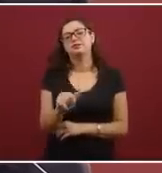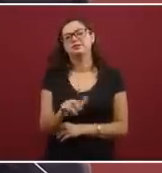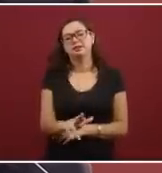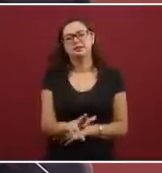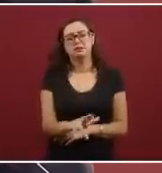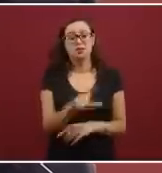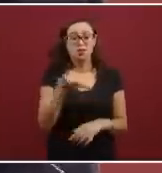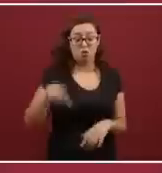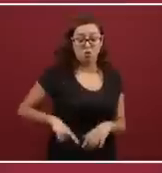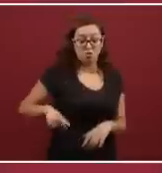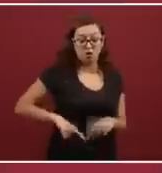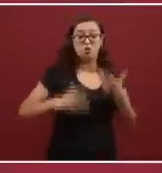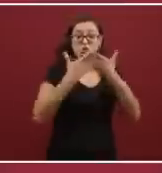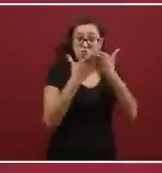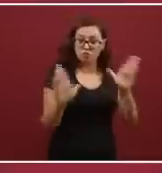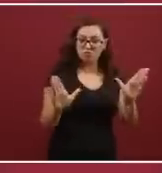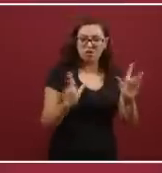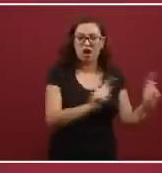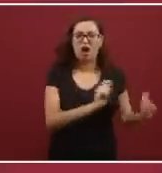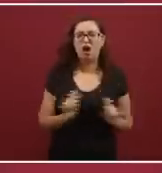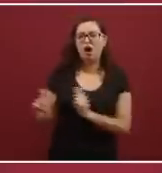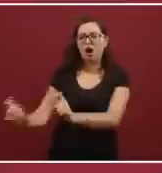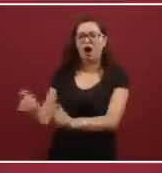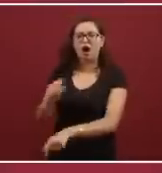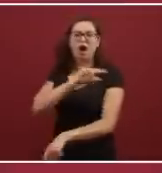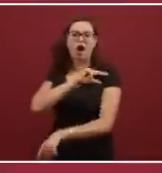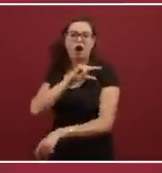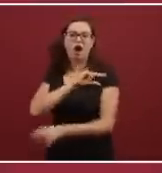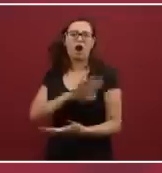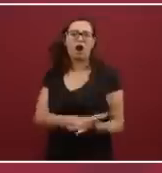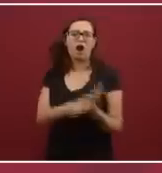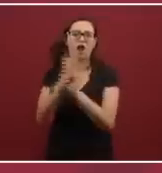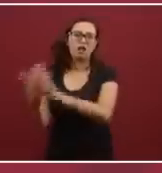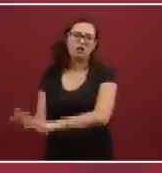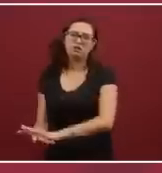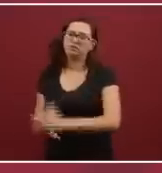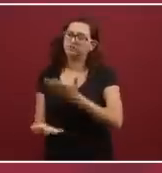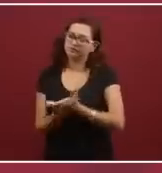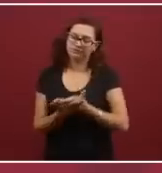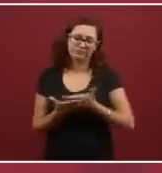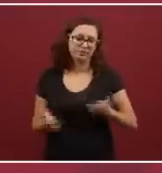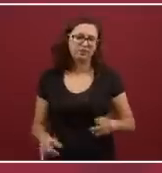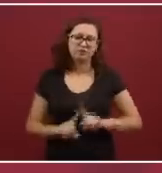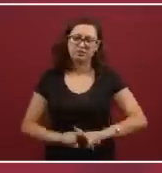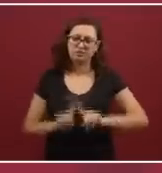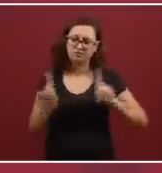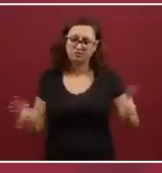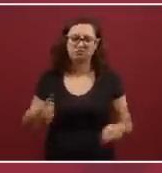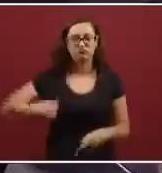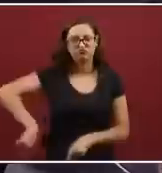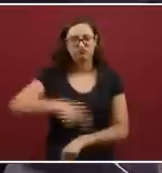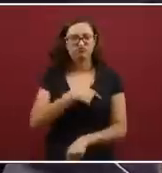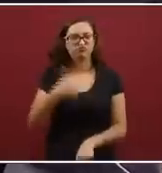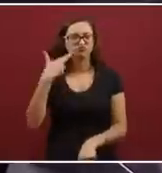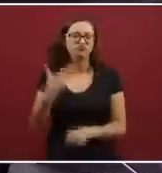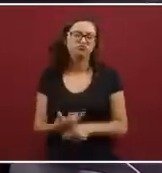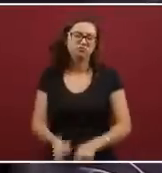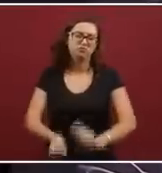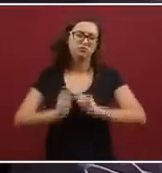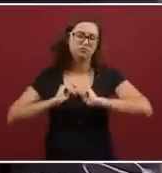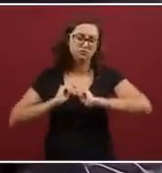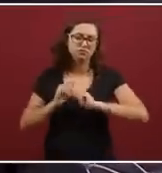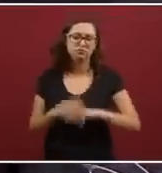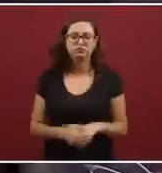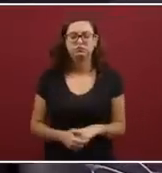privado. Entonces, estamos cambiando todo eso. Por eso la campaña